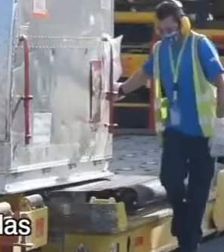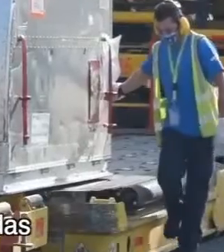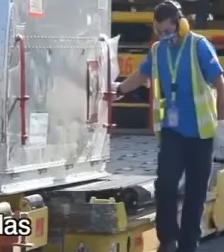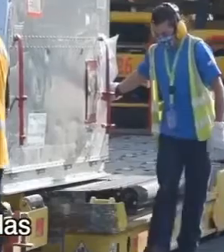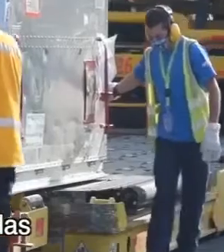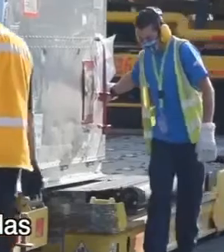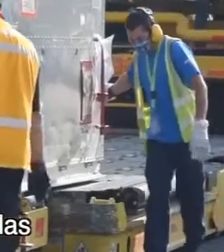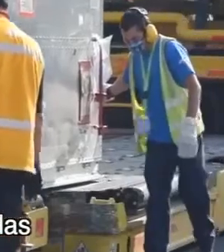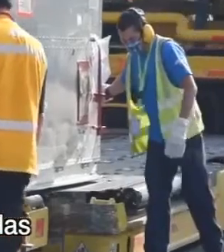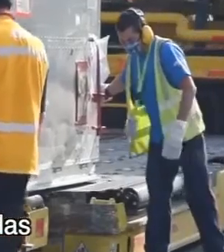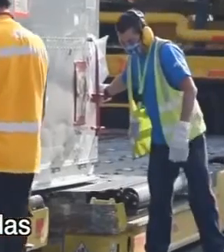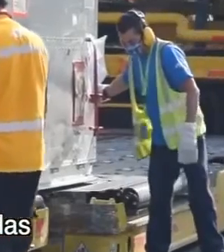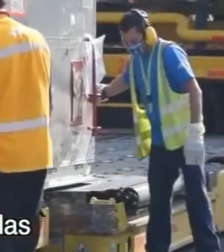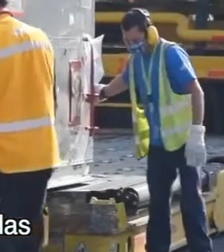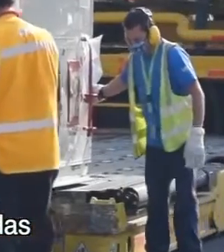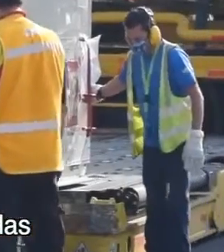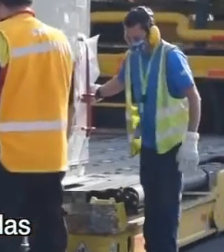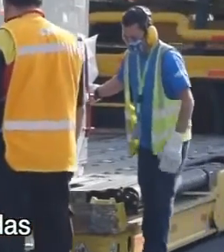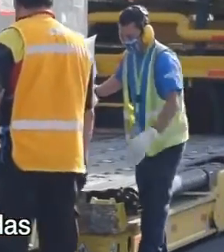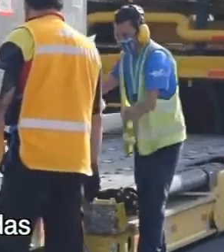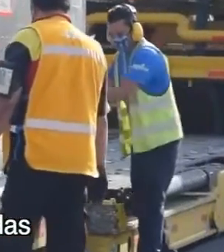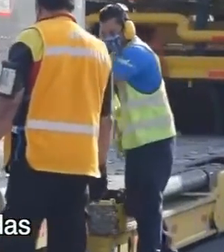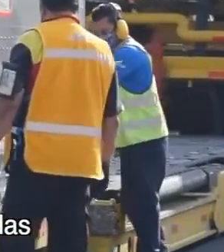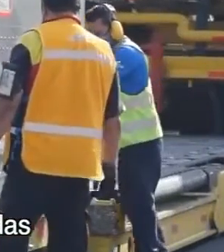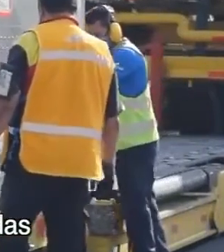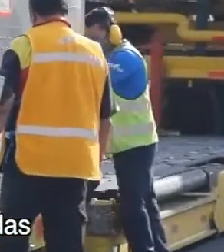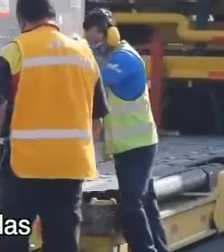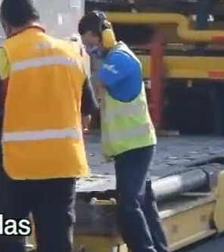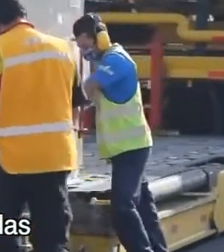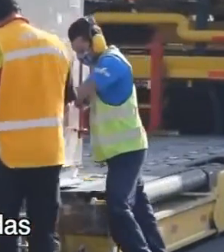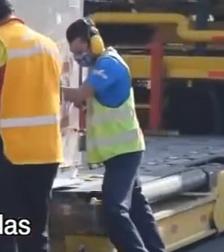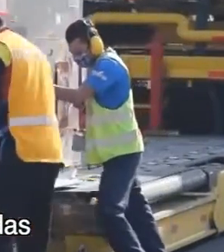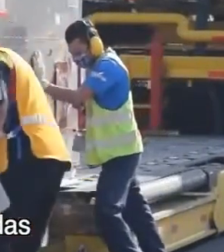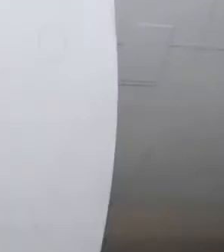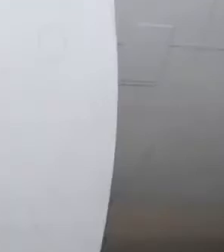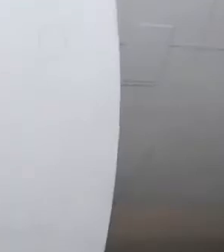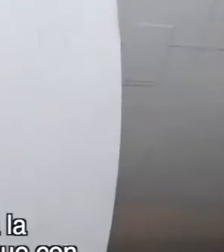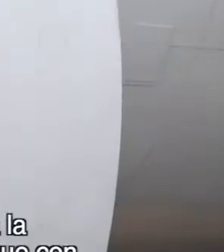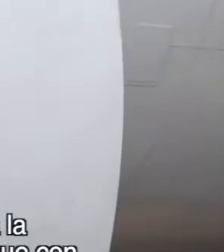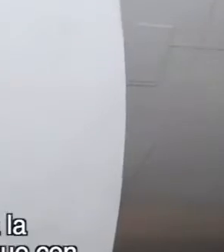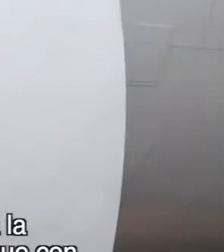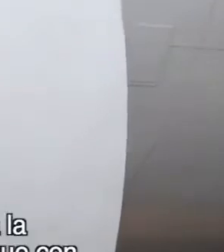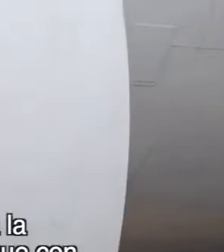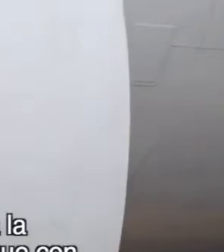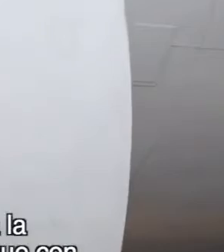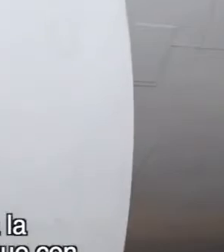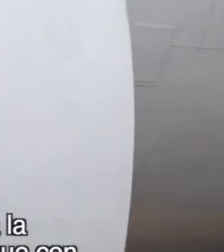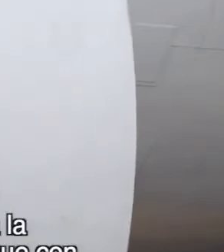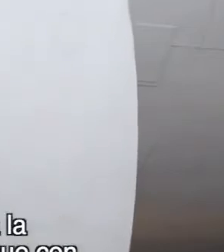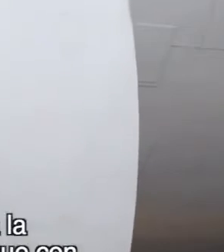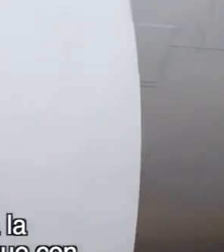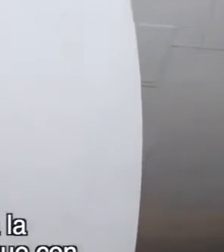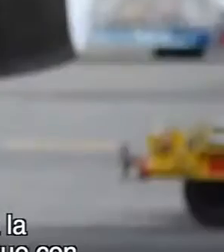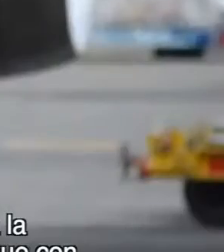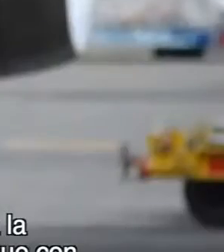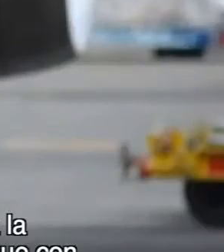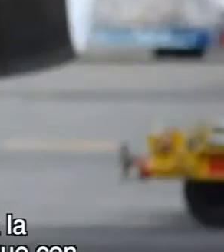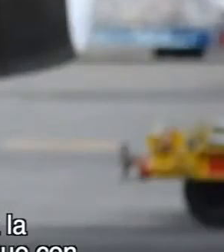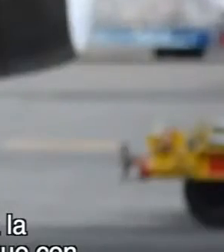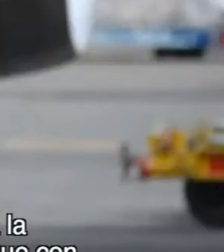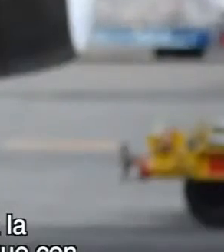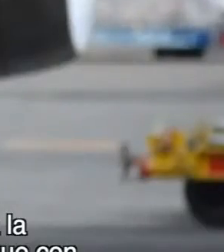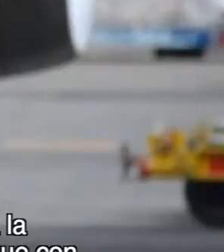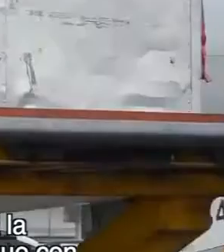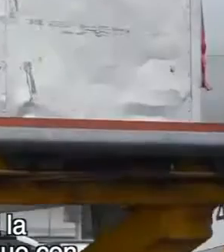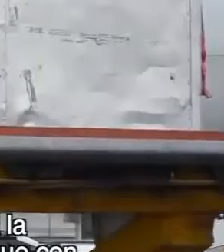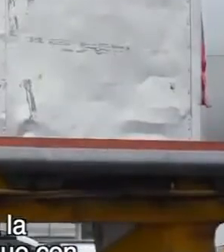288.990 vacunas envasadas de Pfizer-BioNTech. La mañana del miércoles 2 de junio arribó a la